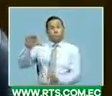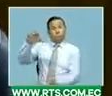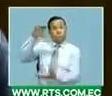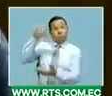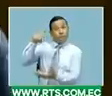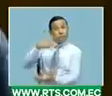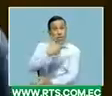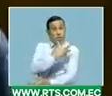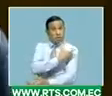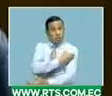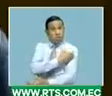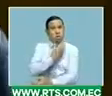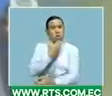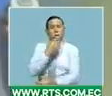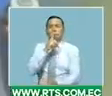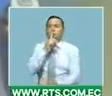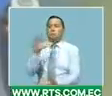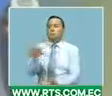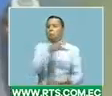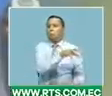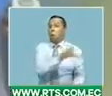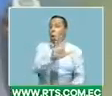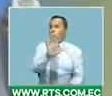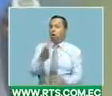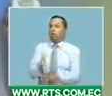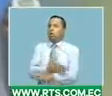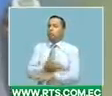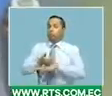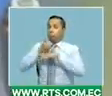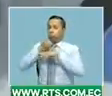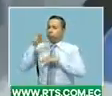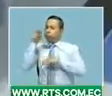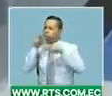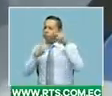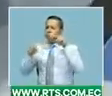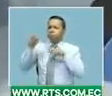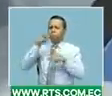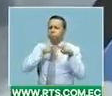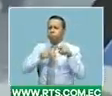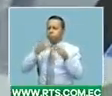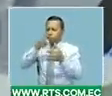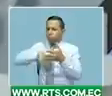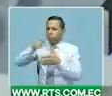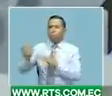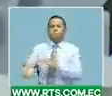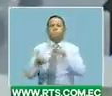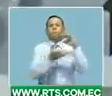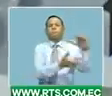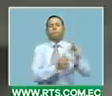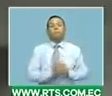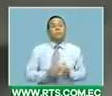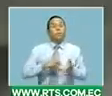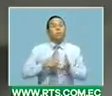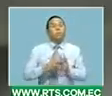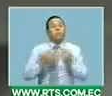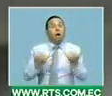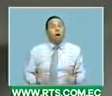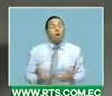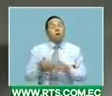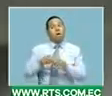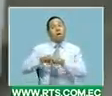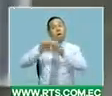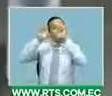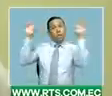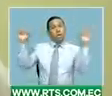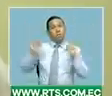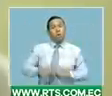y todo lo que es seguridad. Con este anuncio crece la expectativa de los distribuidores de vacunas. Una de las representantes aseguró que están